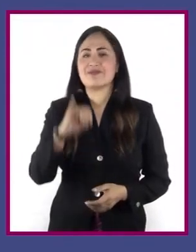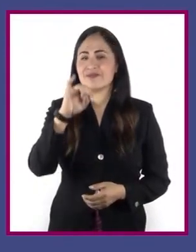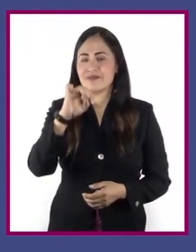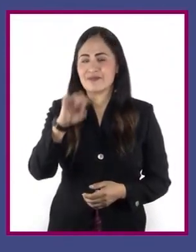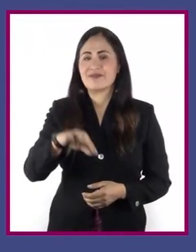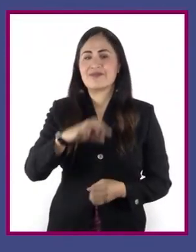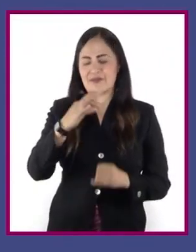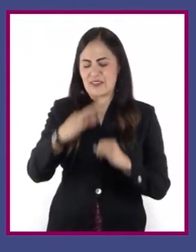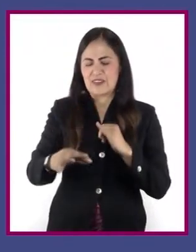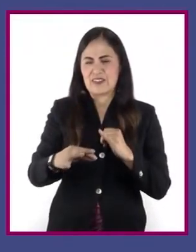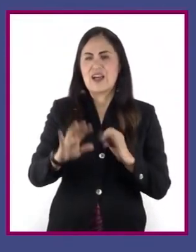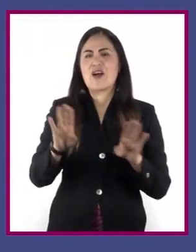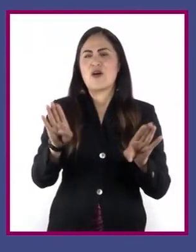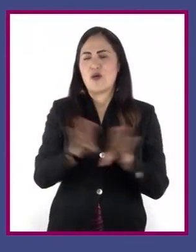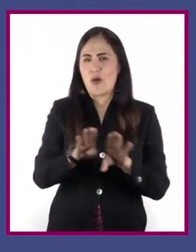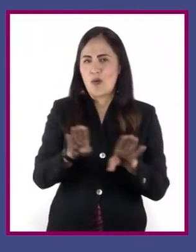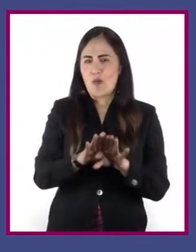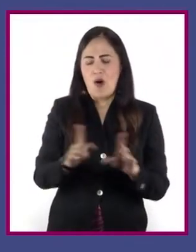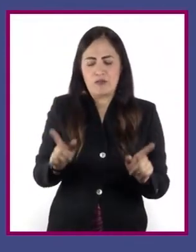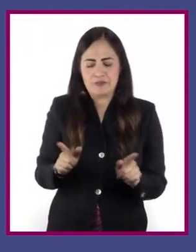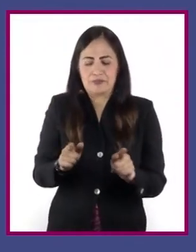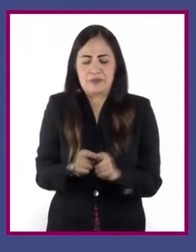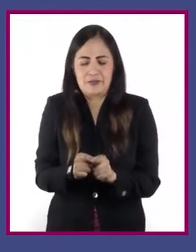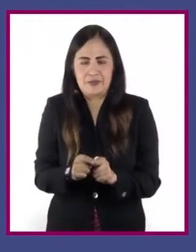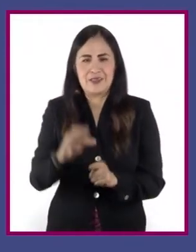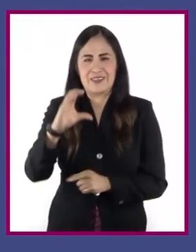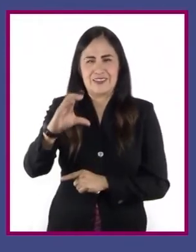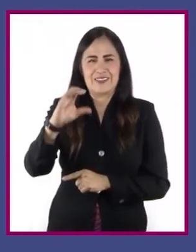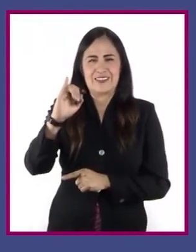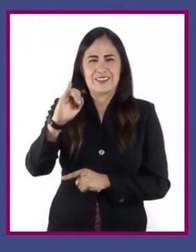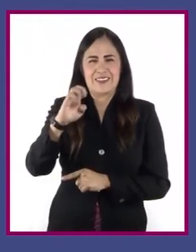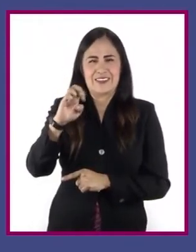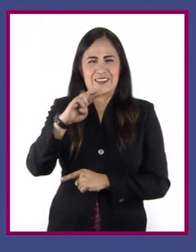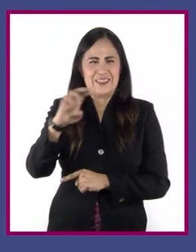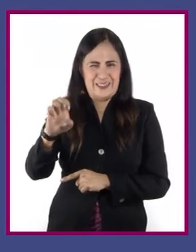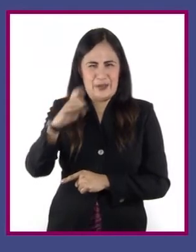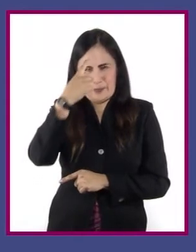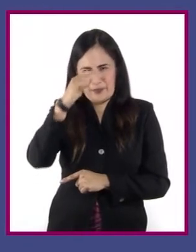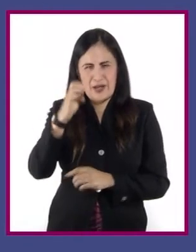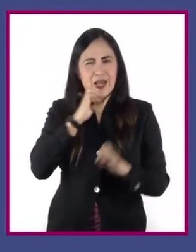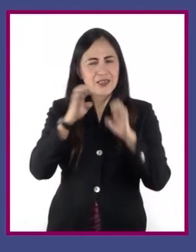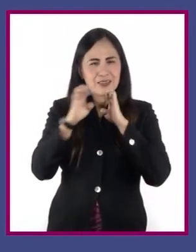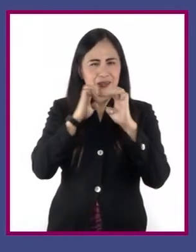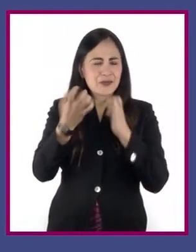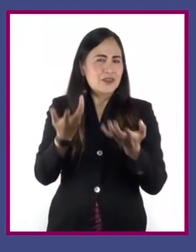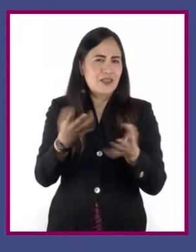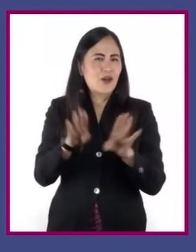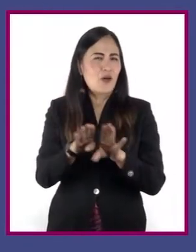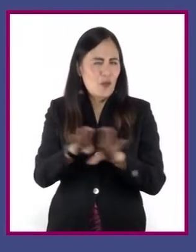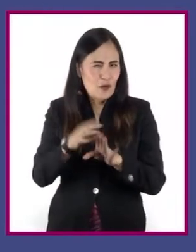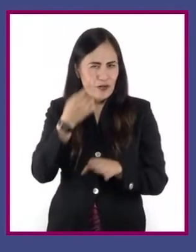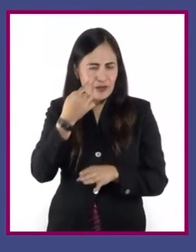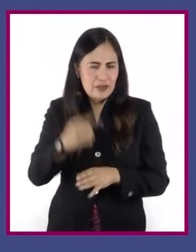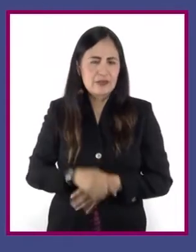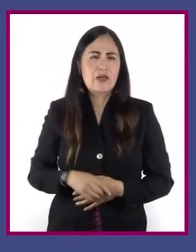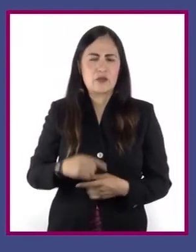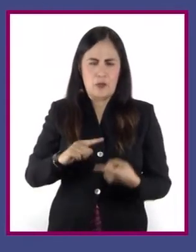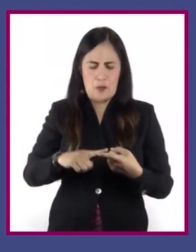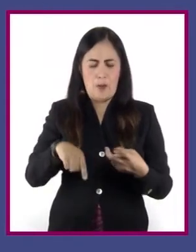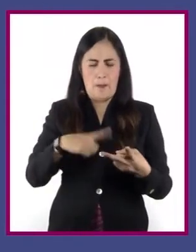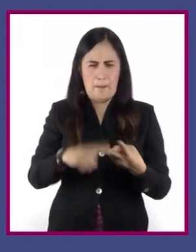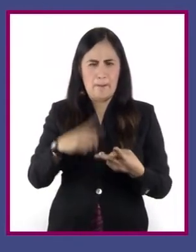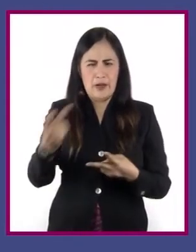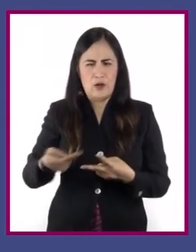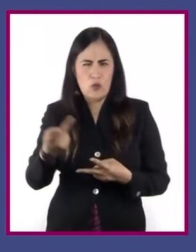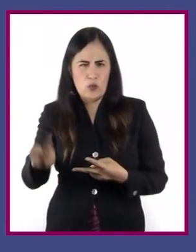podría quedar un cierre en este tipo de entrevista. Profesor, observo que primero hay 2